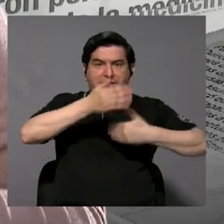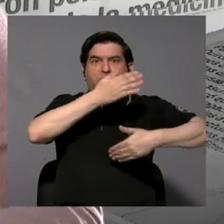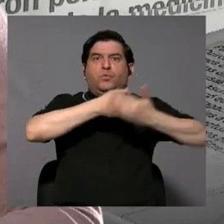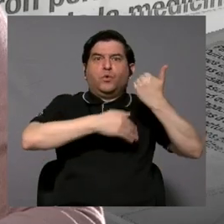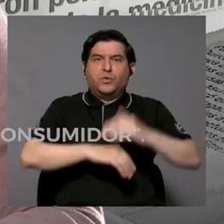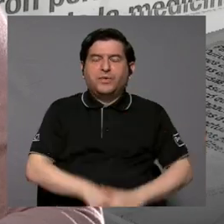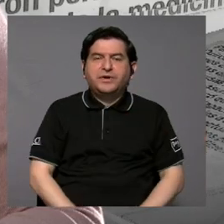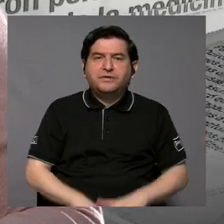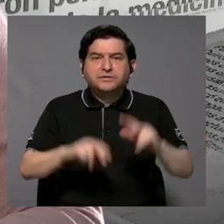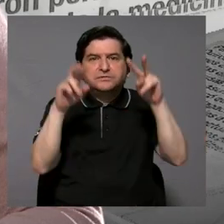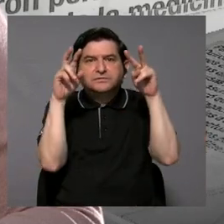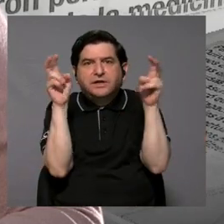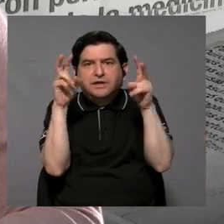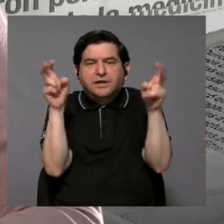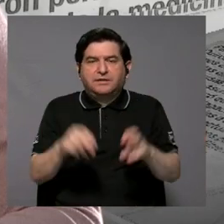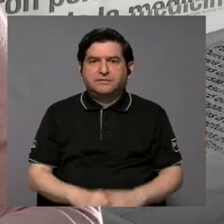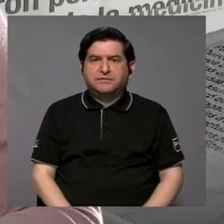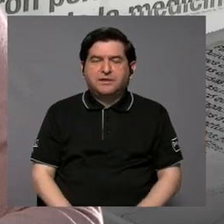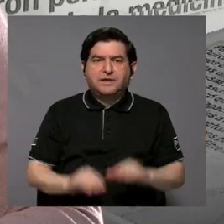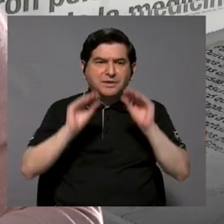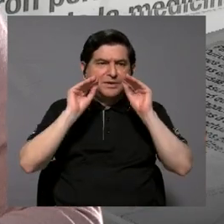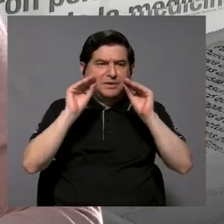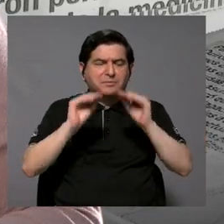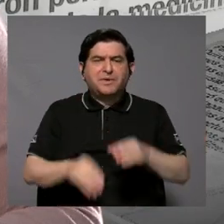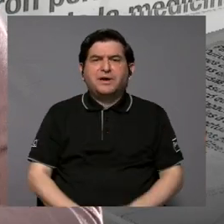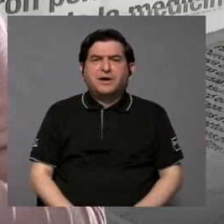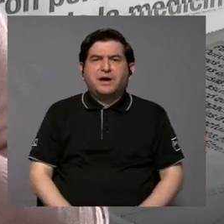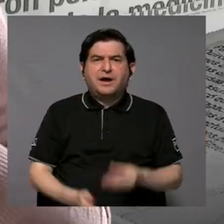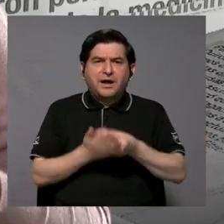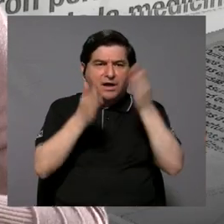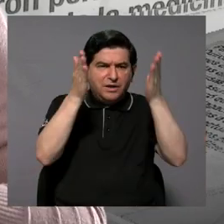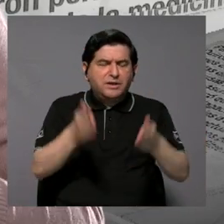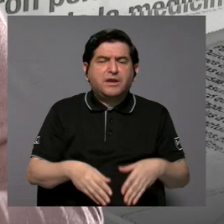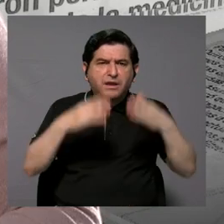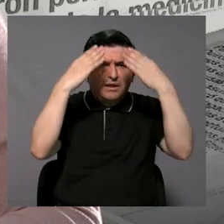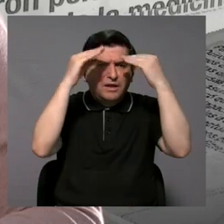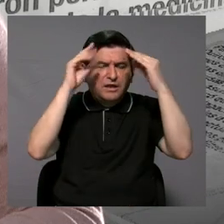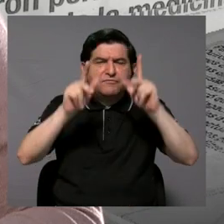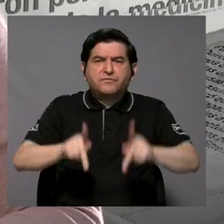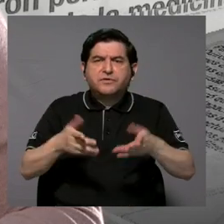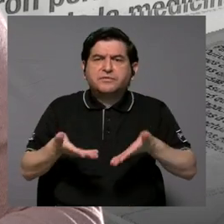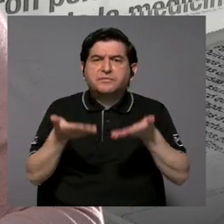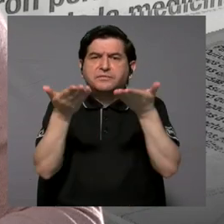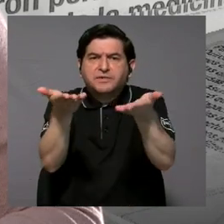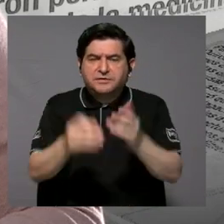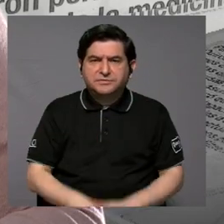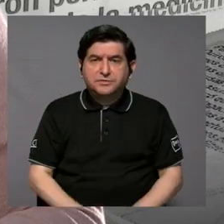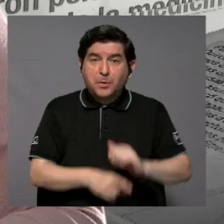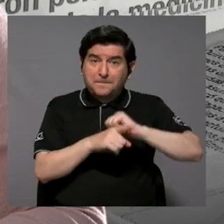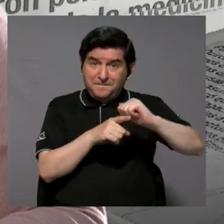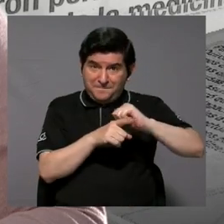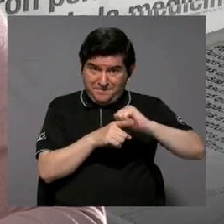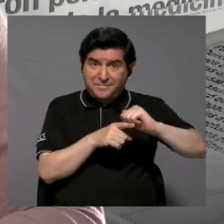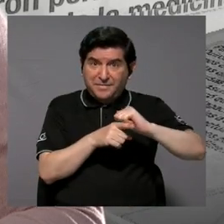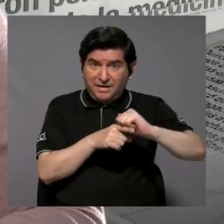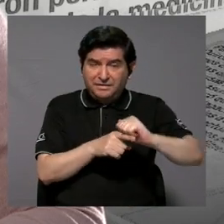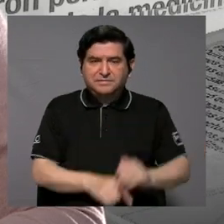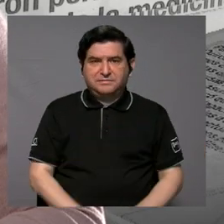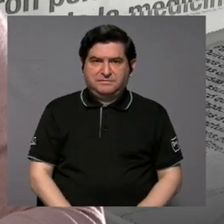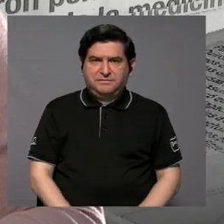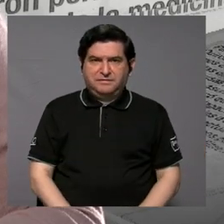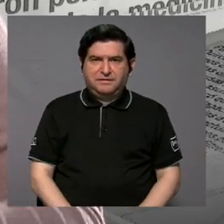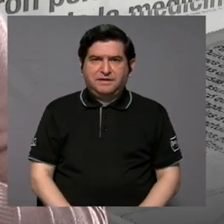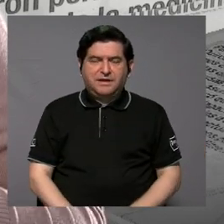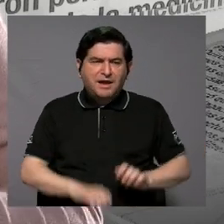poquito en el tema de la educación al consumidor y de darle información a la gente. Y es una práctica que también